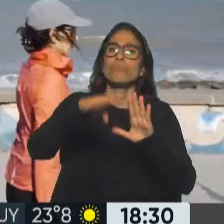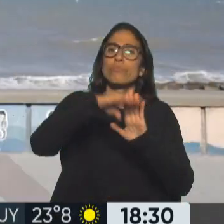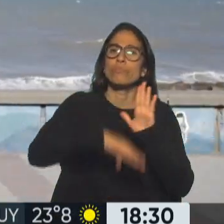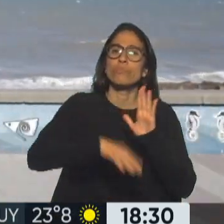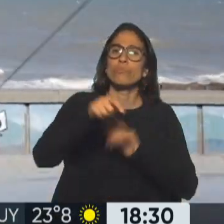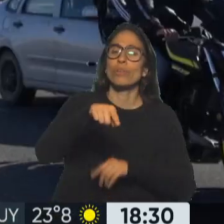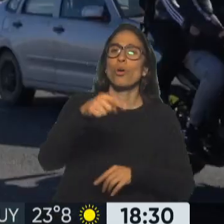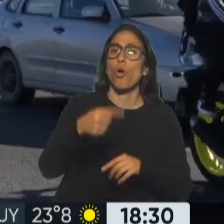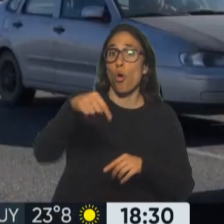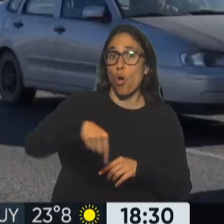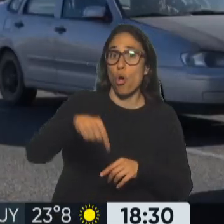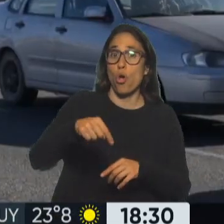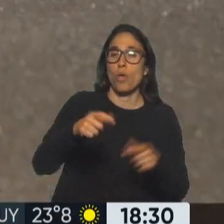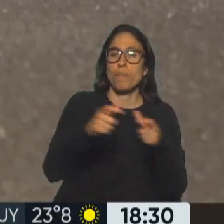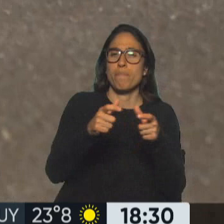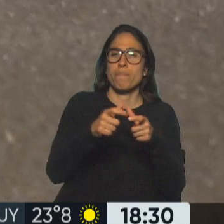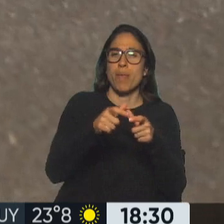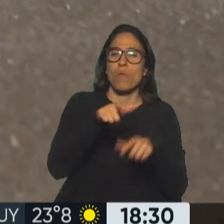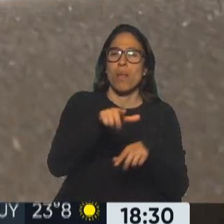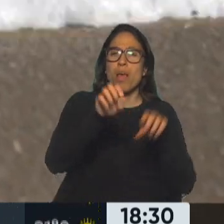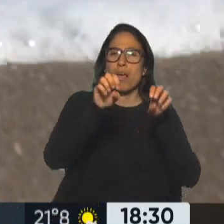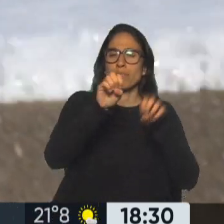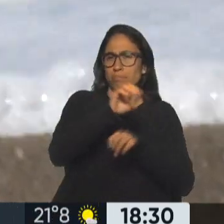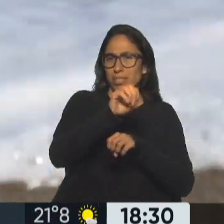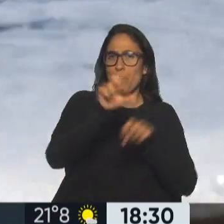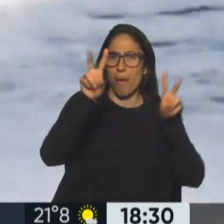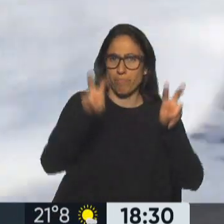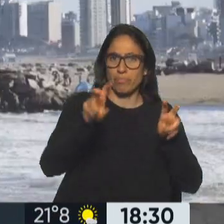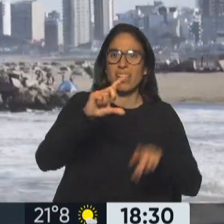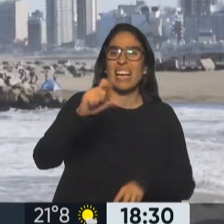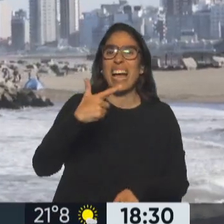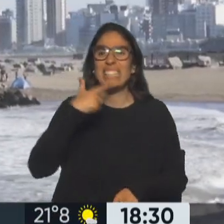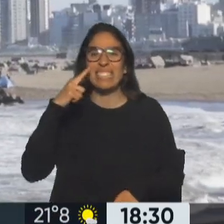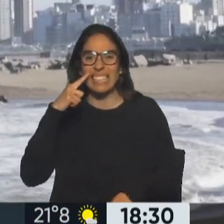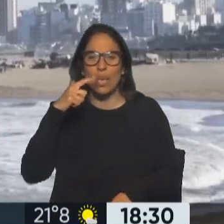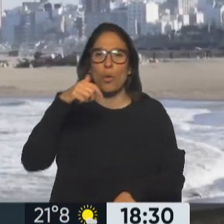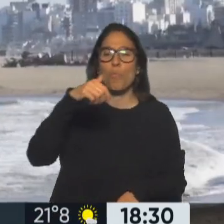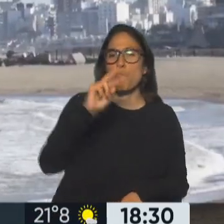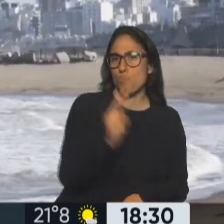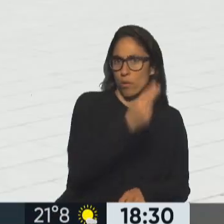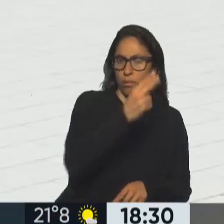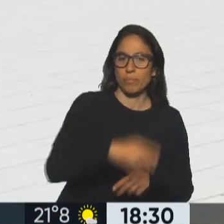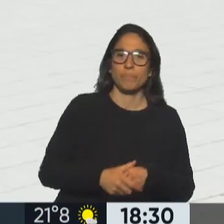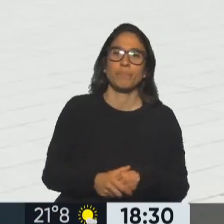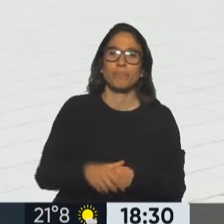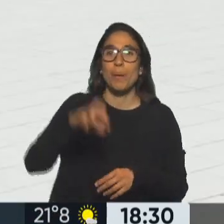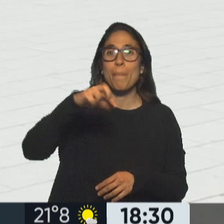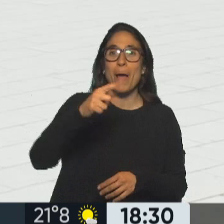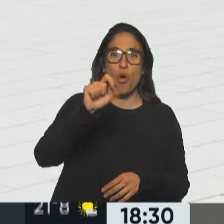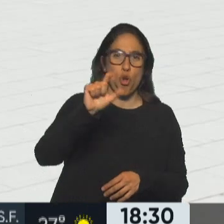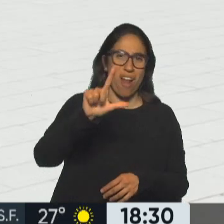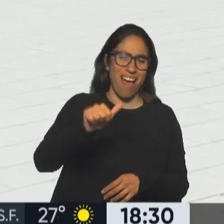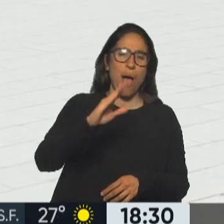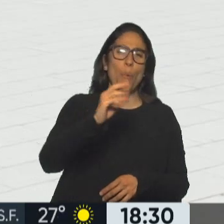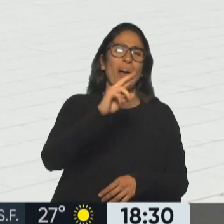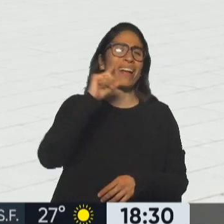película Casi Muerta de Fernán Mirás. Está Paola Barrientos, una de las protagonistas, para acompañar ese estreno. Y además tenemos, por